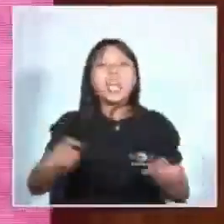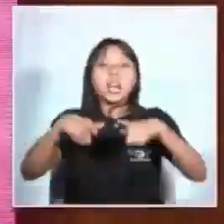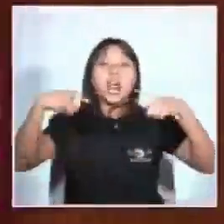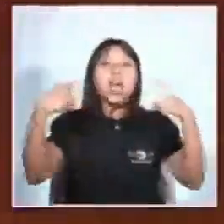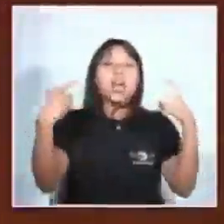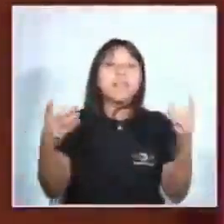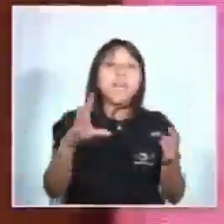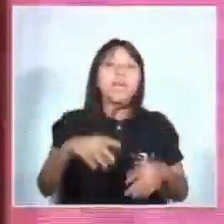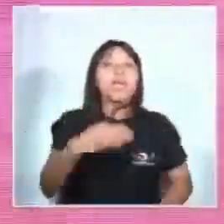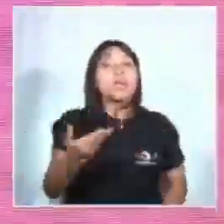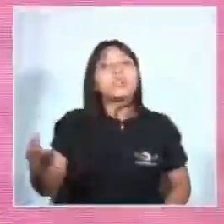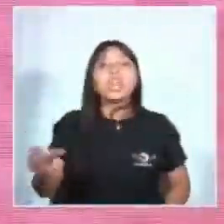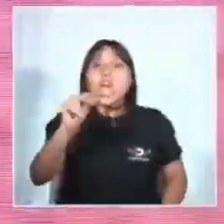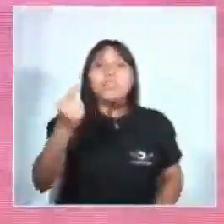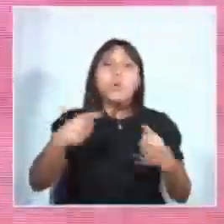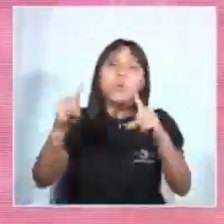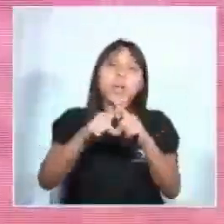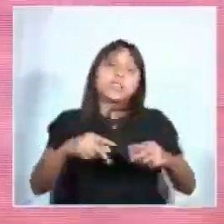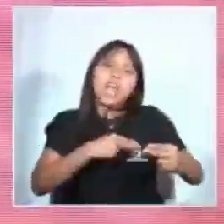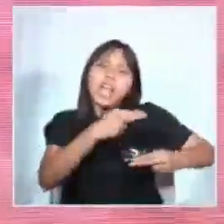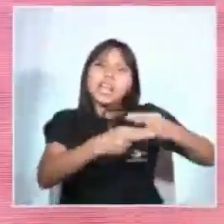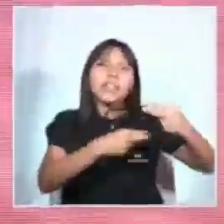a heredar maldiciones a tus generaciones.